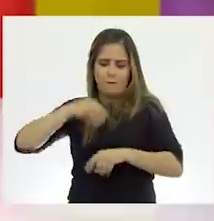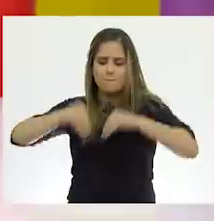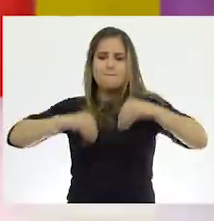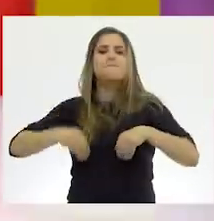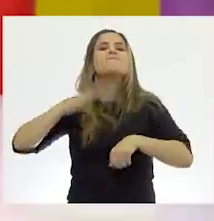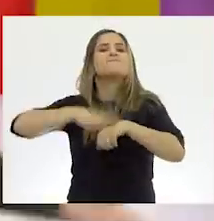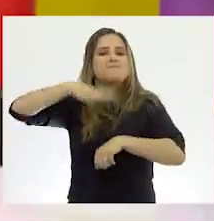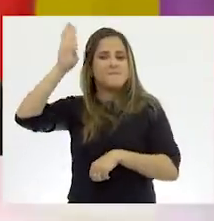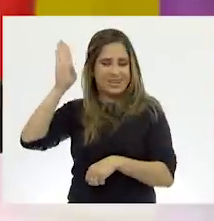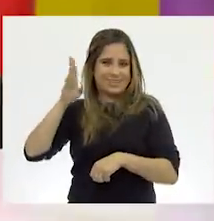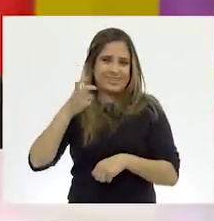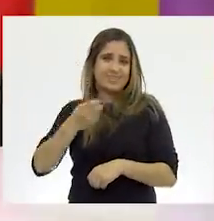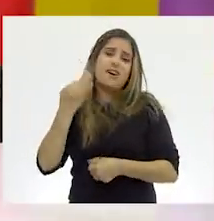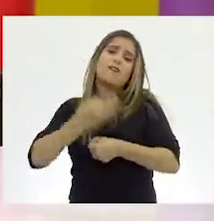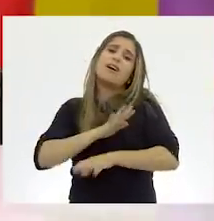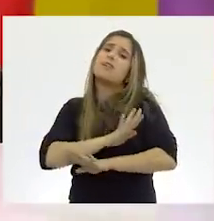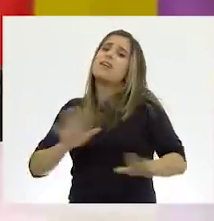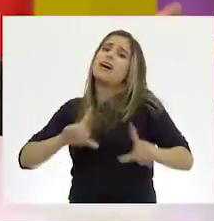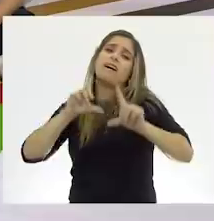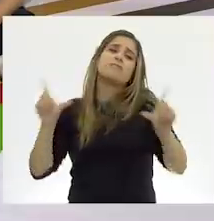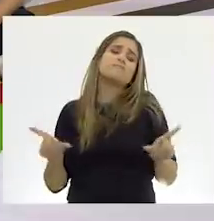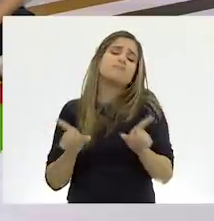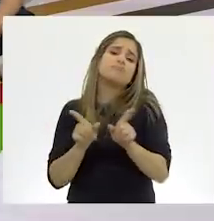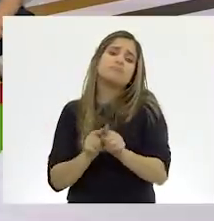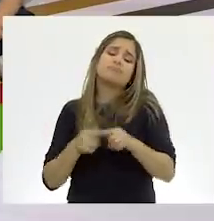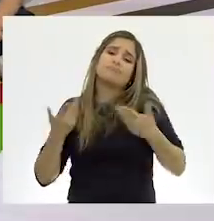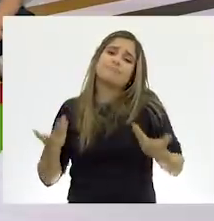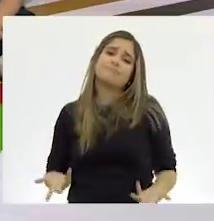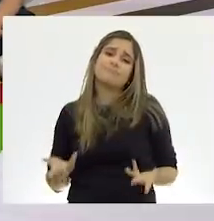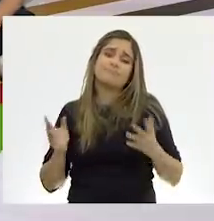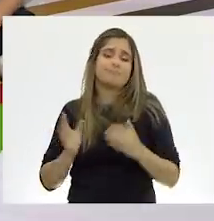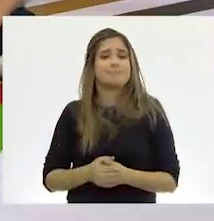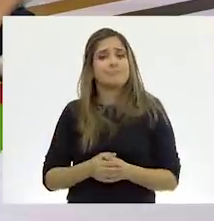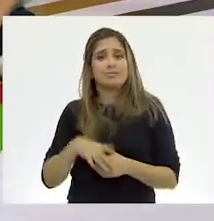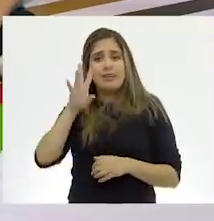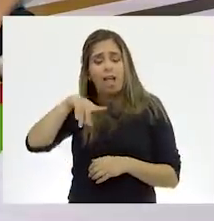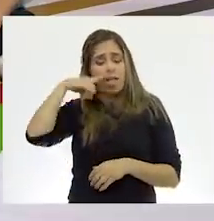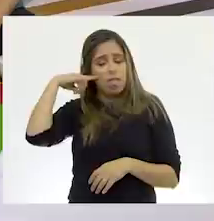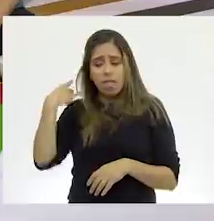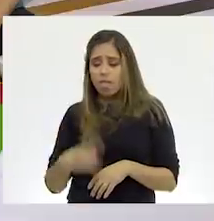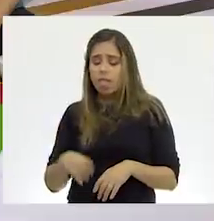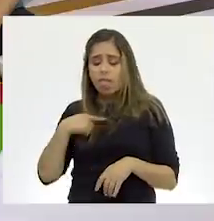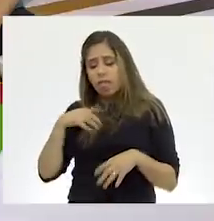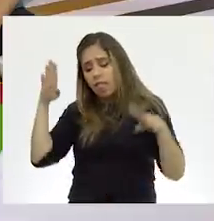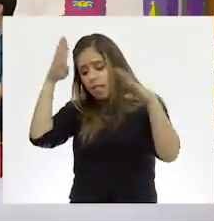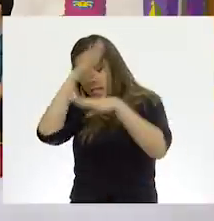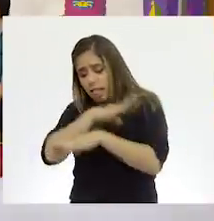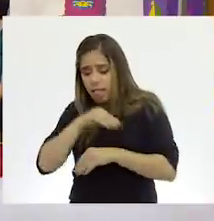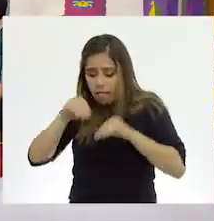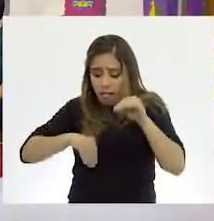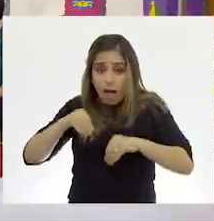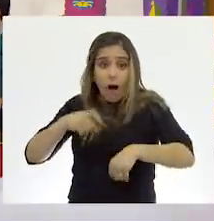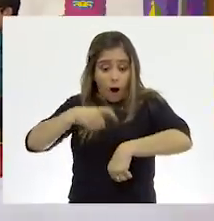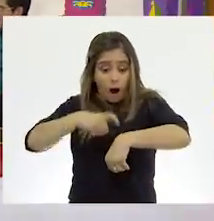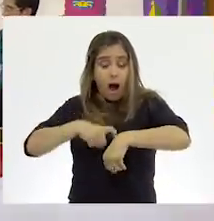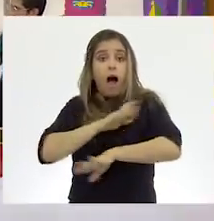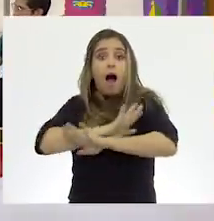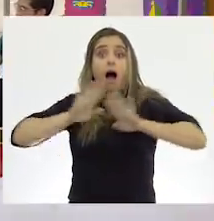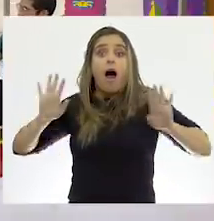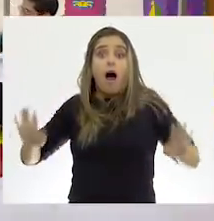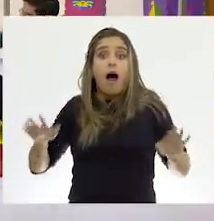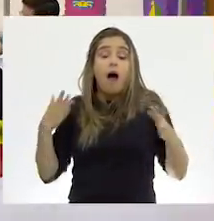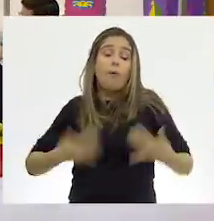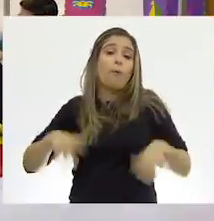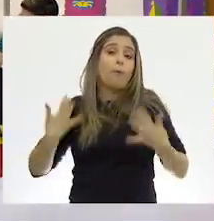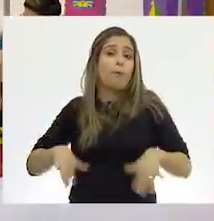queda del día de hoy. Se nos acabó el tiempo. Se nos acabó el tiempo. Ay, no nos dimos cuenta. Estaba esto muy entretenido. Pero bueno, se nos acabó el tiempo.